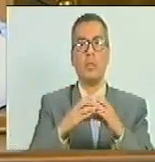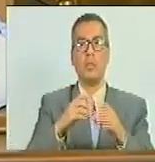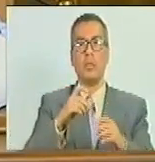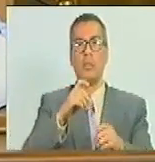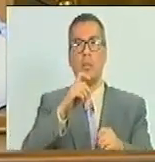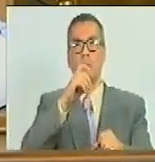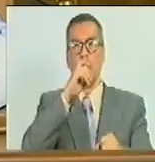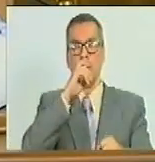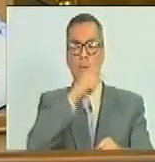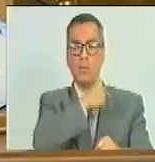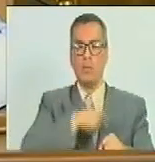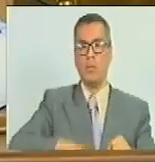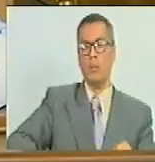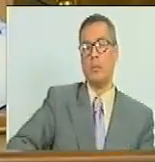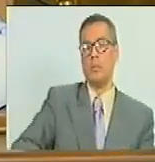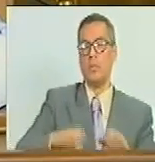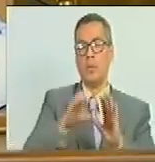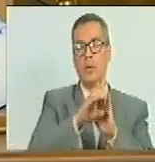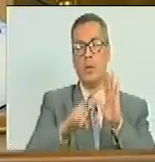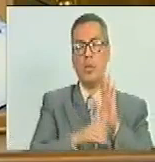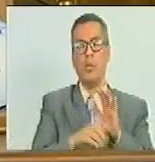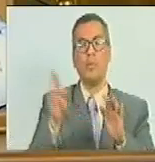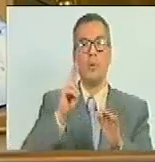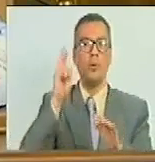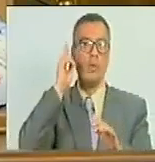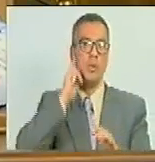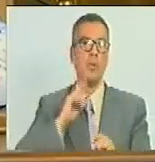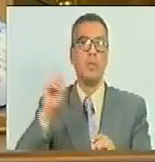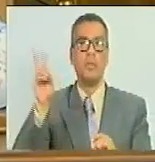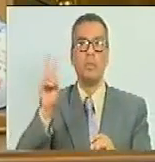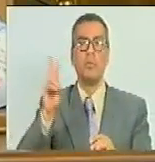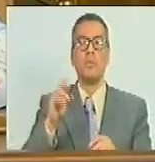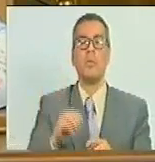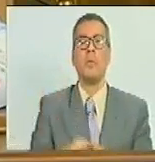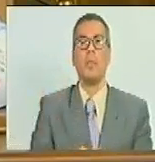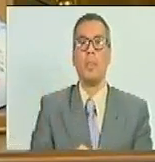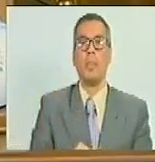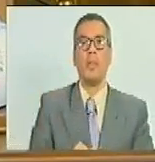Nicolás Maduro Moros, presidente constitucional de la República Bolivariana de